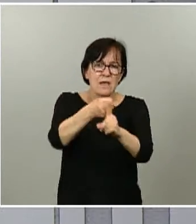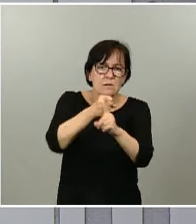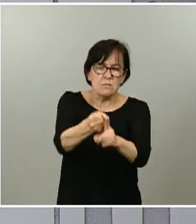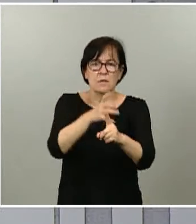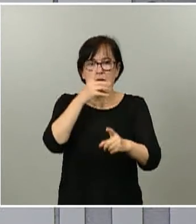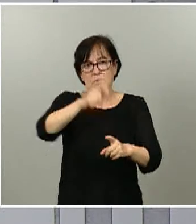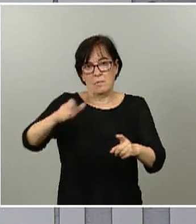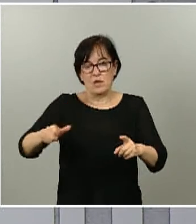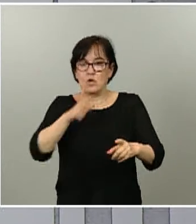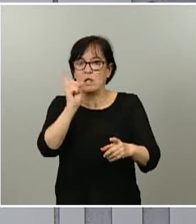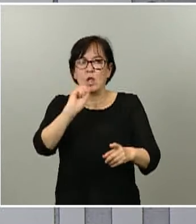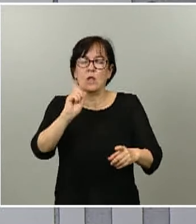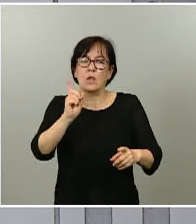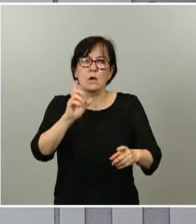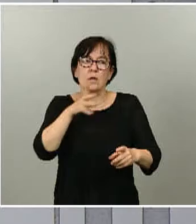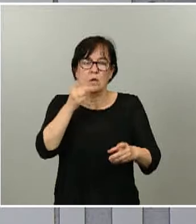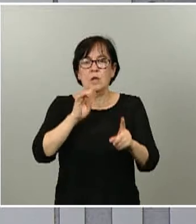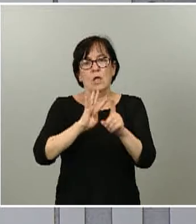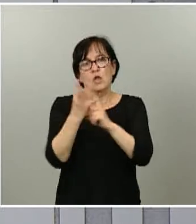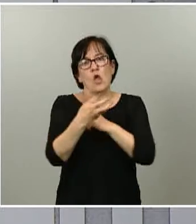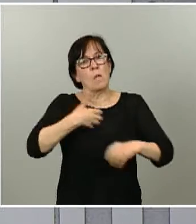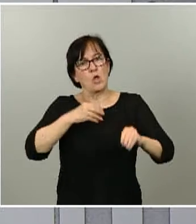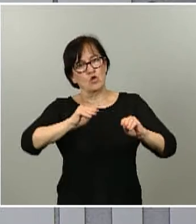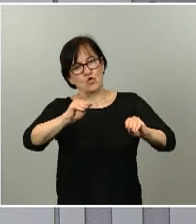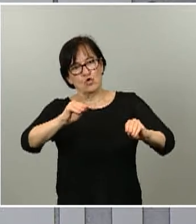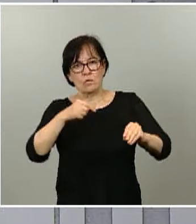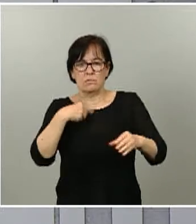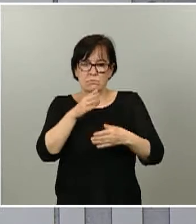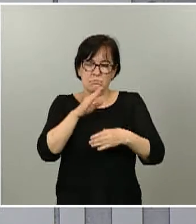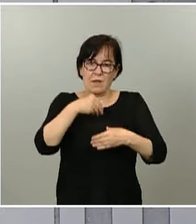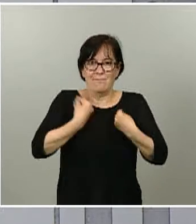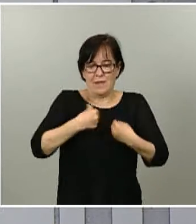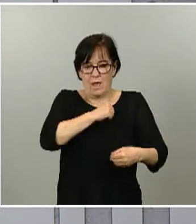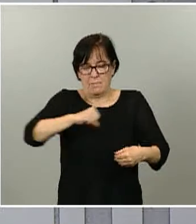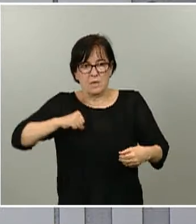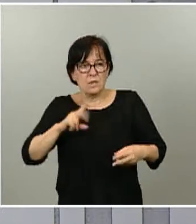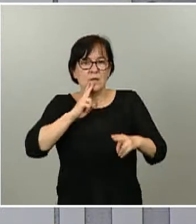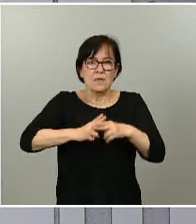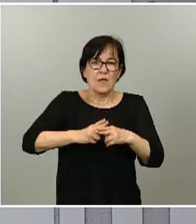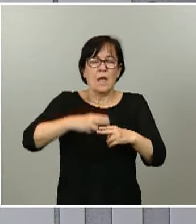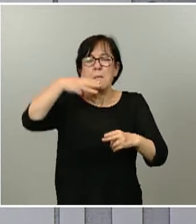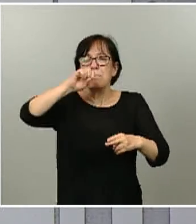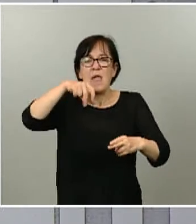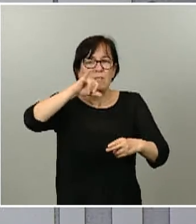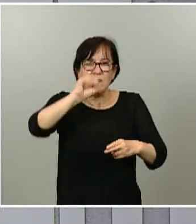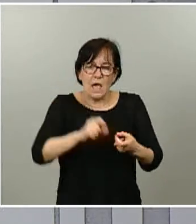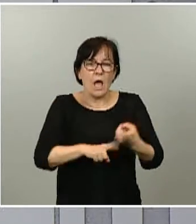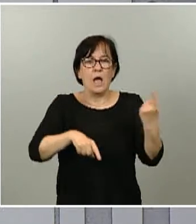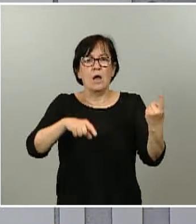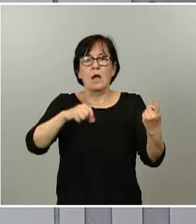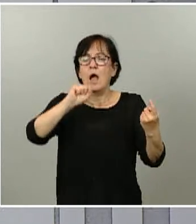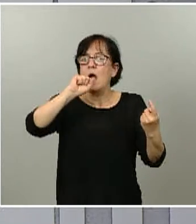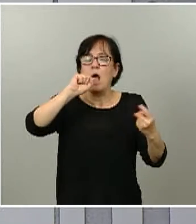se moleste en su entorno más íntimo, en su entorno familiar, se llame señora Mendía, se llame señor Ábalos o se llame